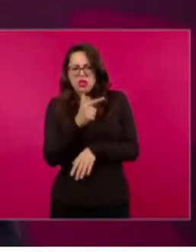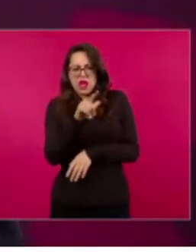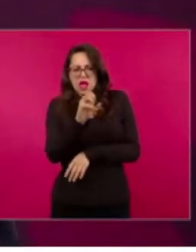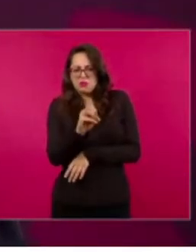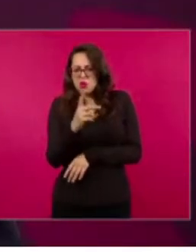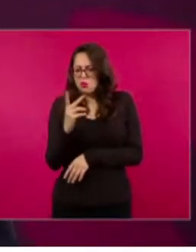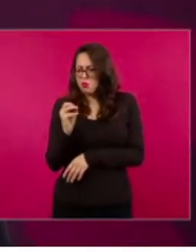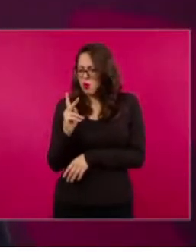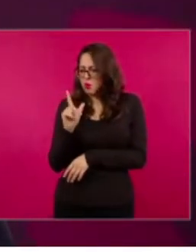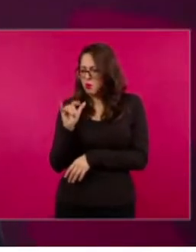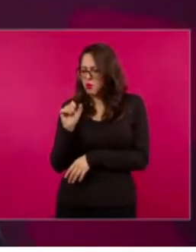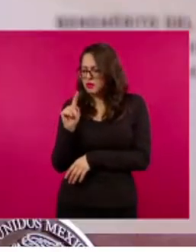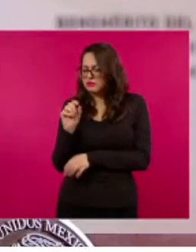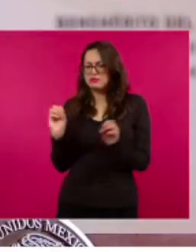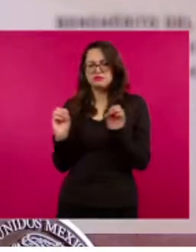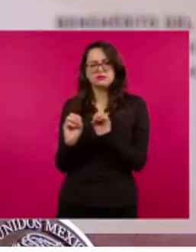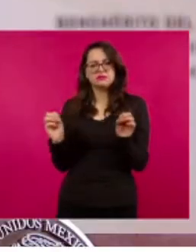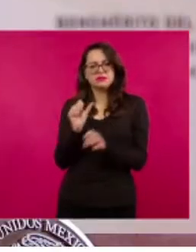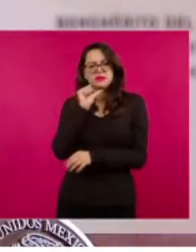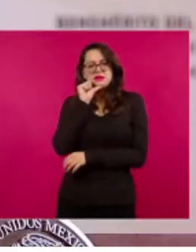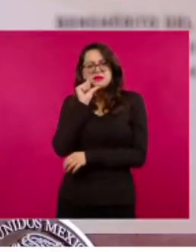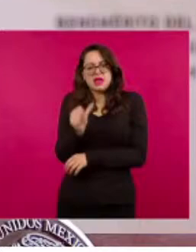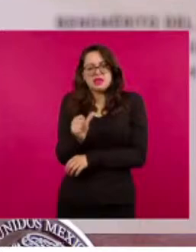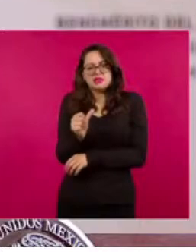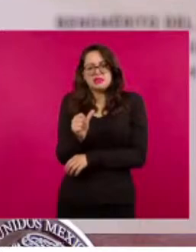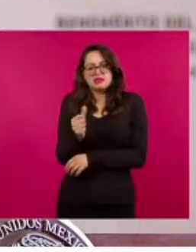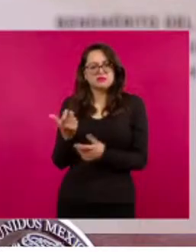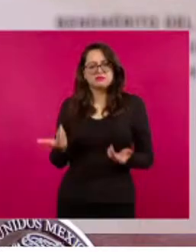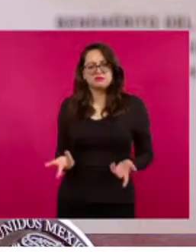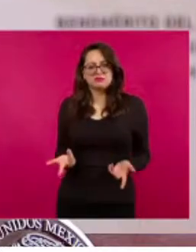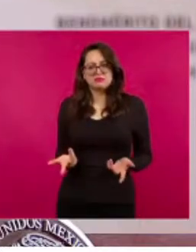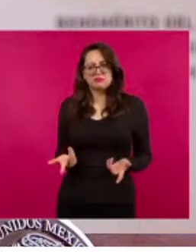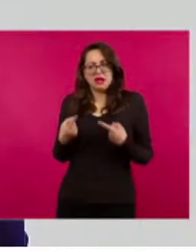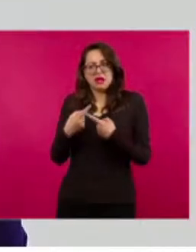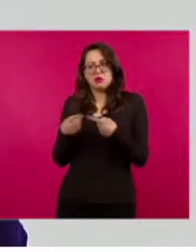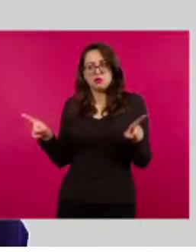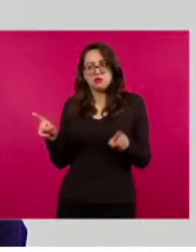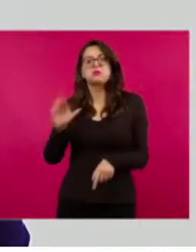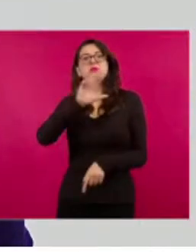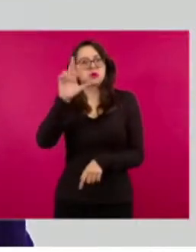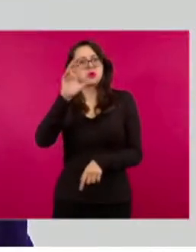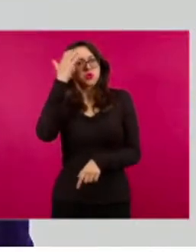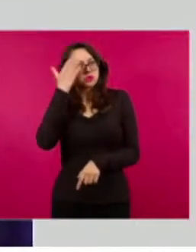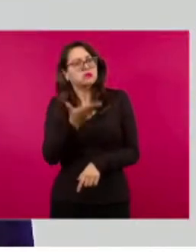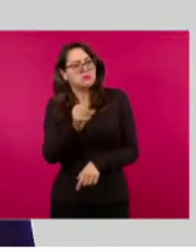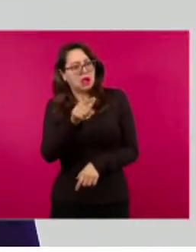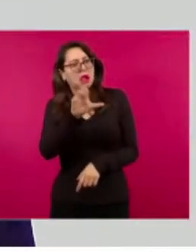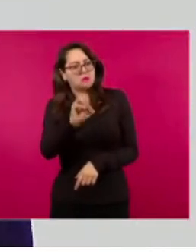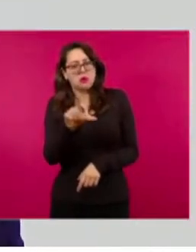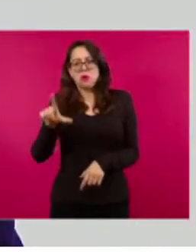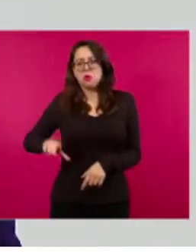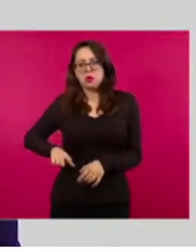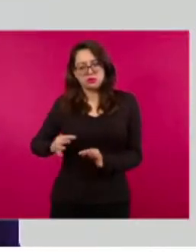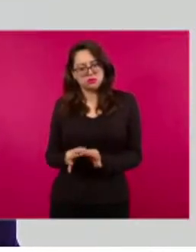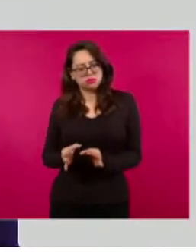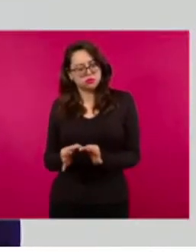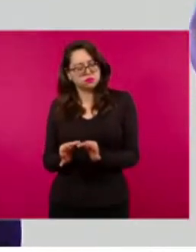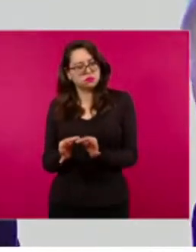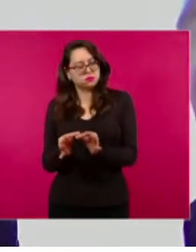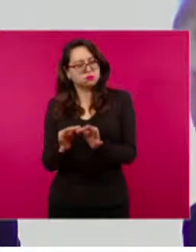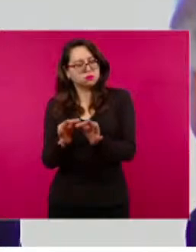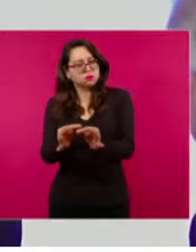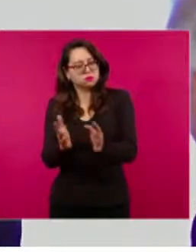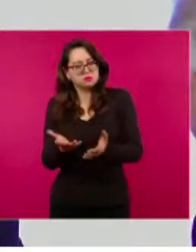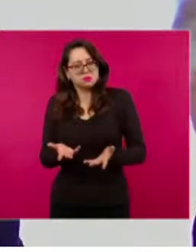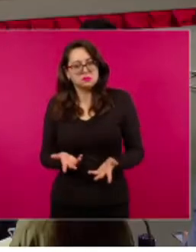palabra populista salió de la pluma de quien escribió esta nota en Proceso. Además, el embajador de Estrasburgo